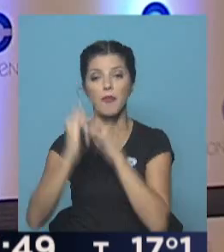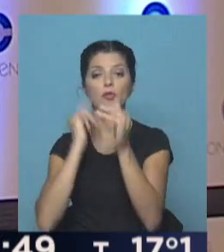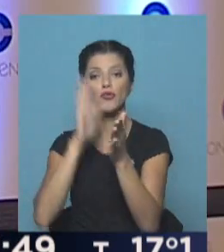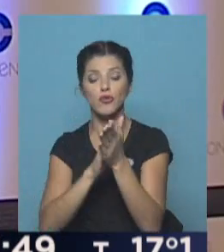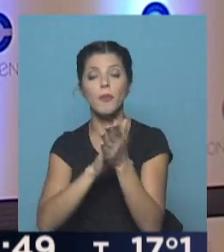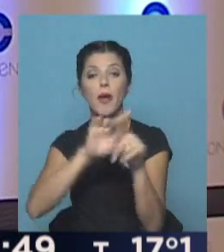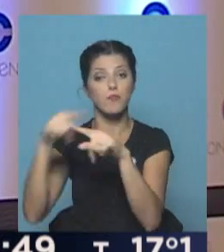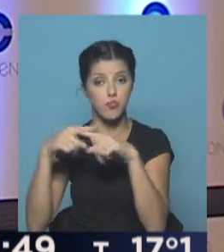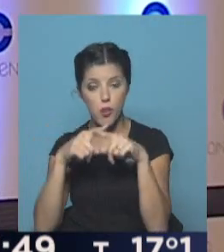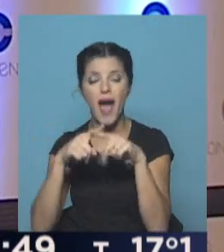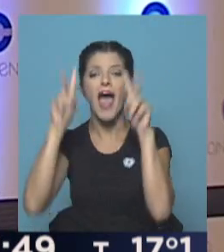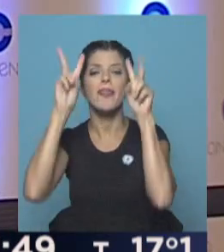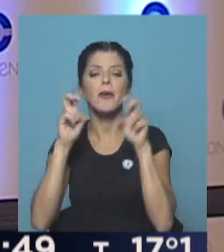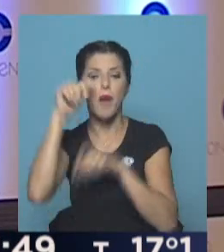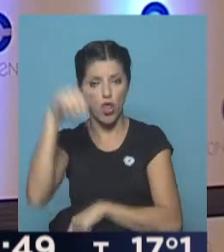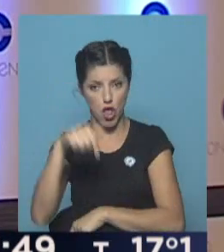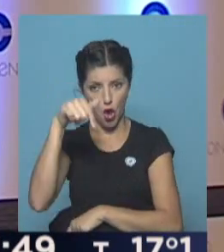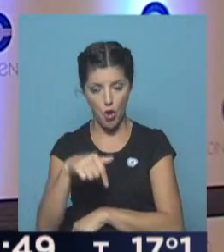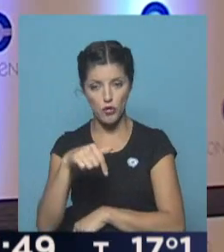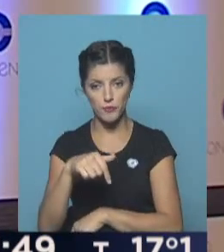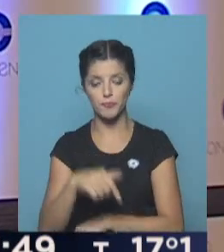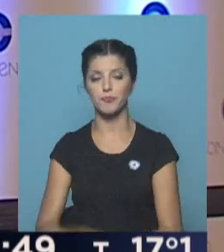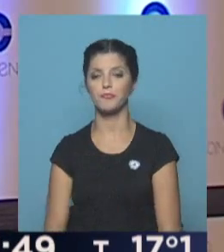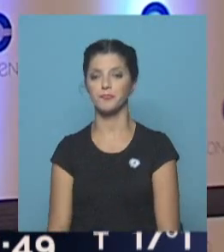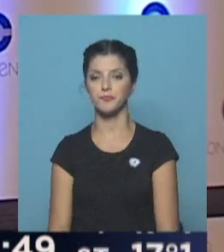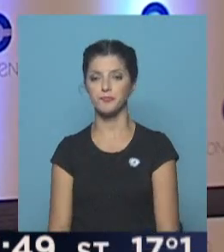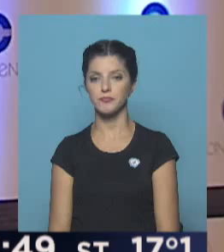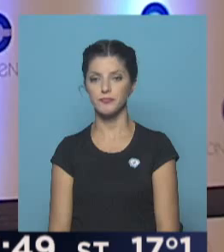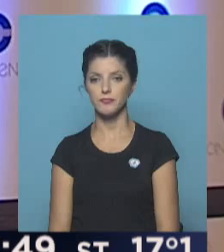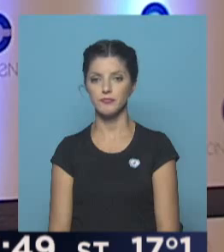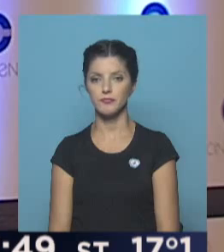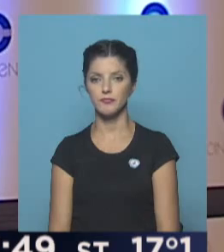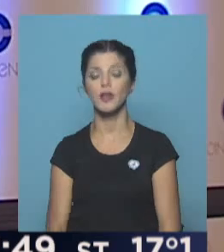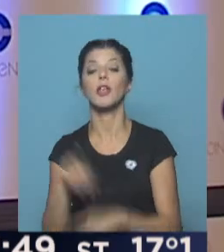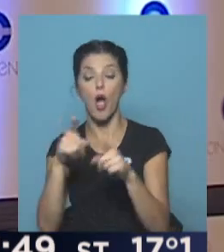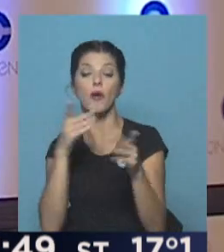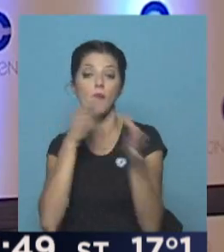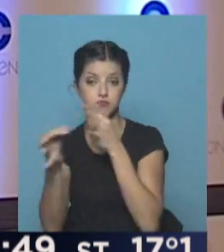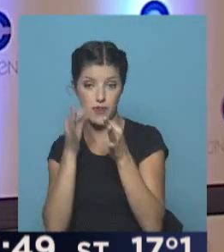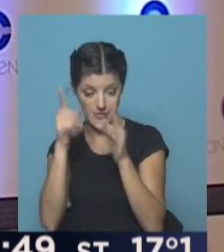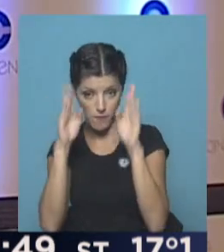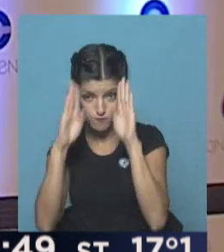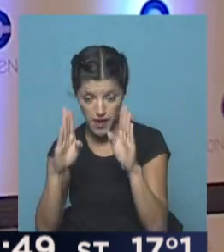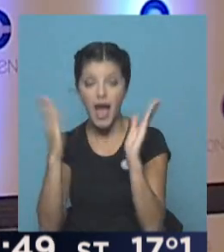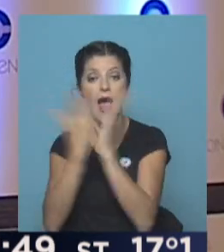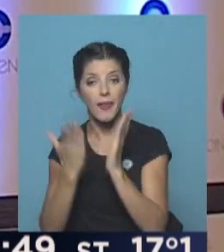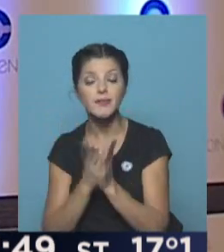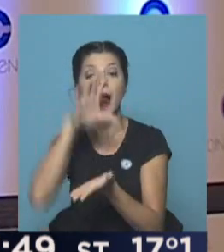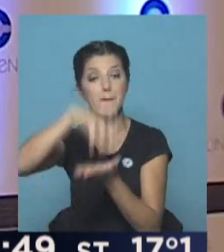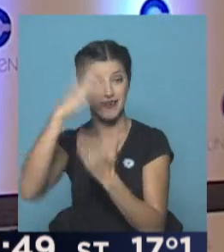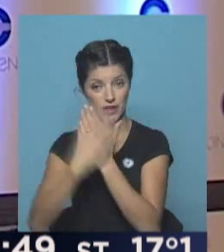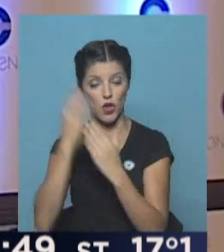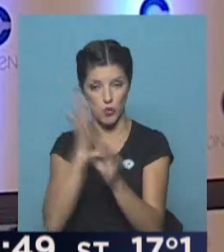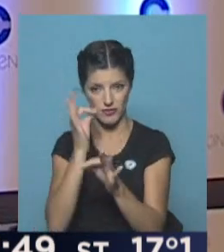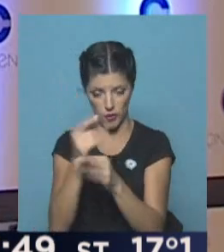coyuntura, de los temas de actualidad que está tratando su ministerio. Aquí en la cena anual de Conciencia conversó